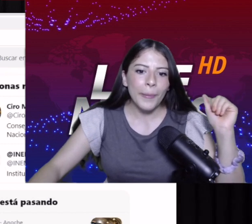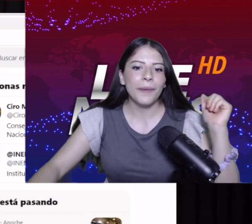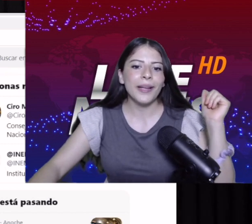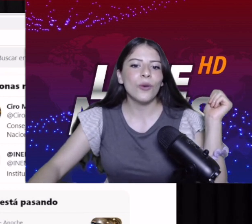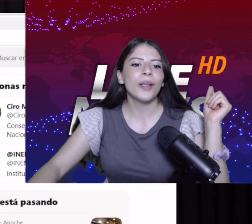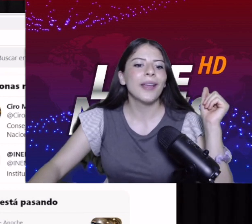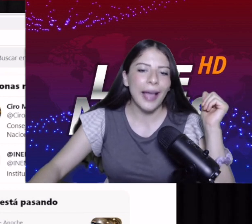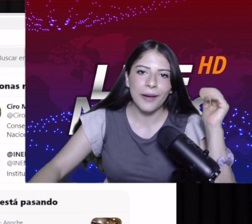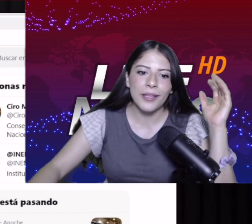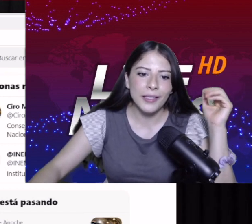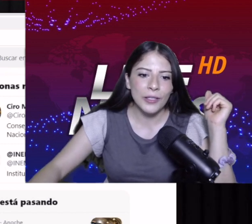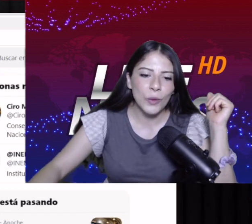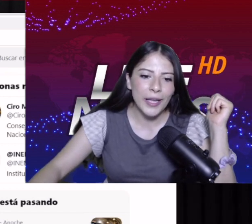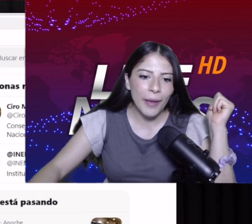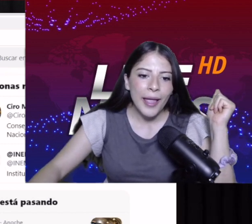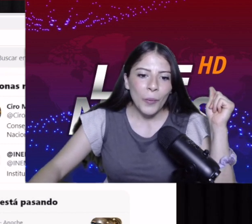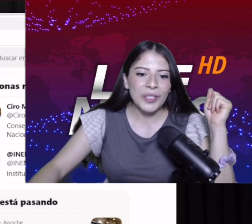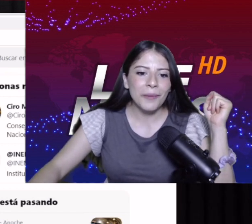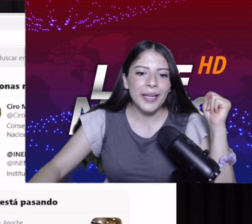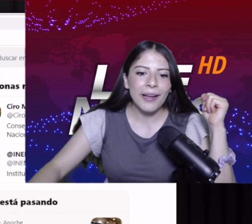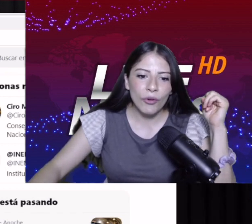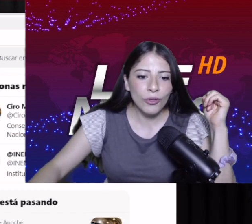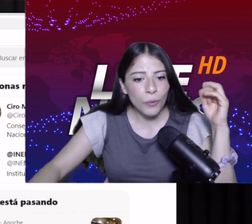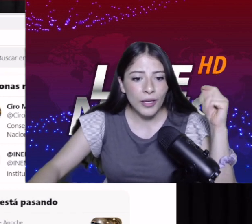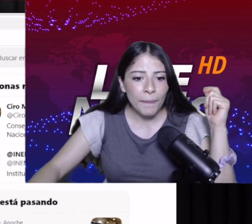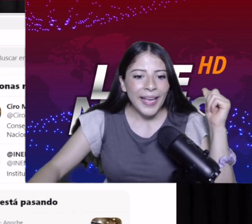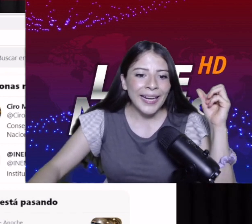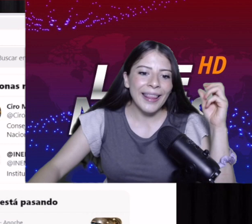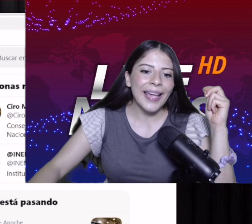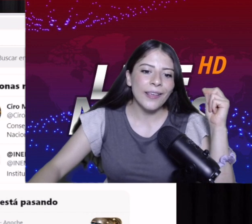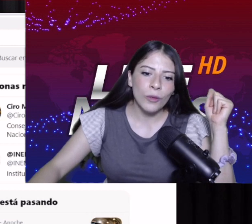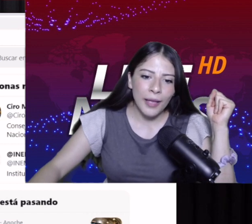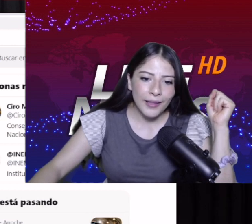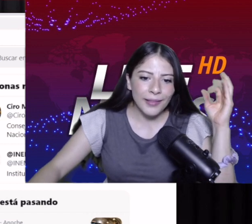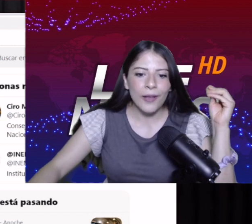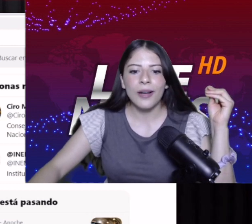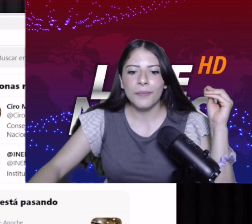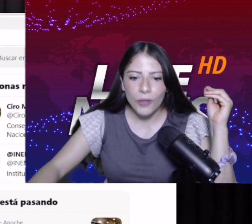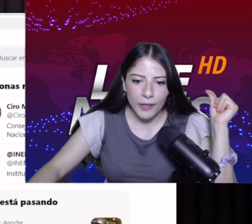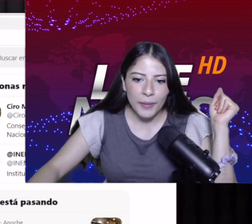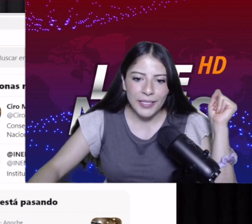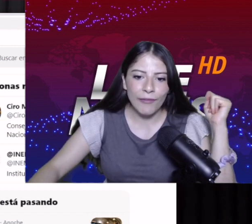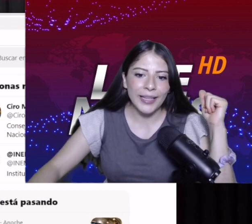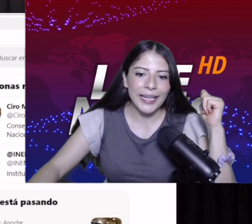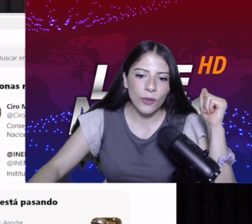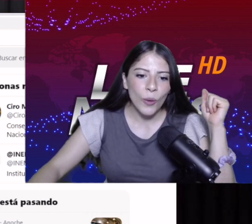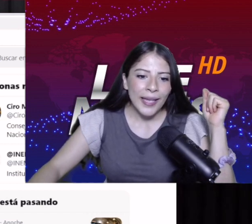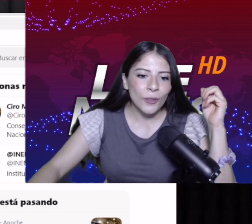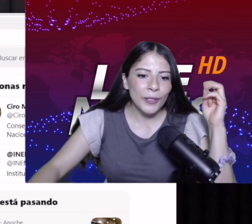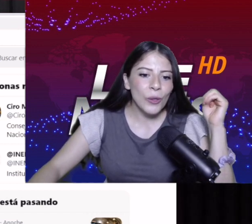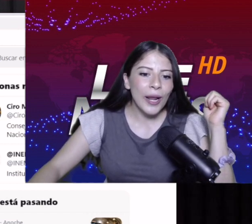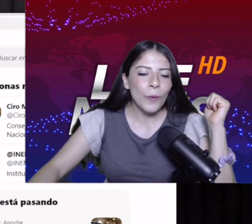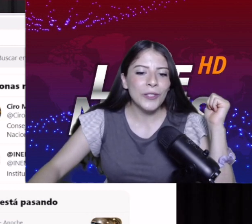para como atacar me dice ciro murayama pues que vayan a fondo porque nada hay que ocultar tengo las manos limpias y la frente en alto